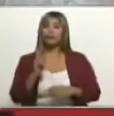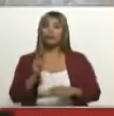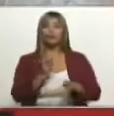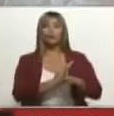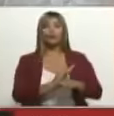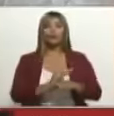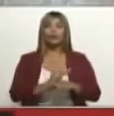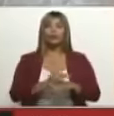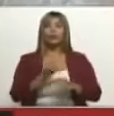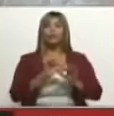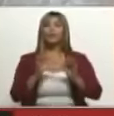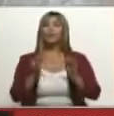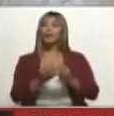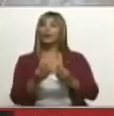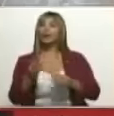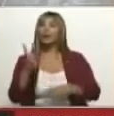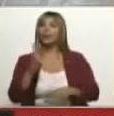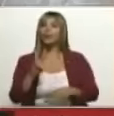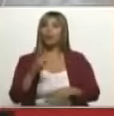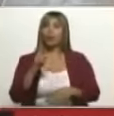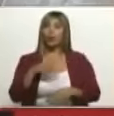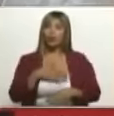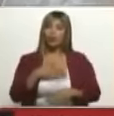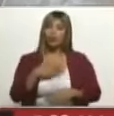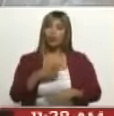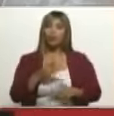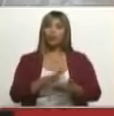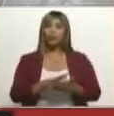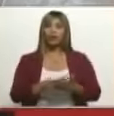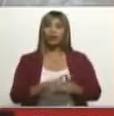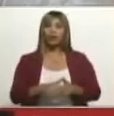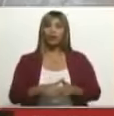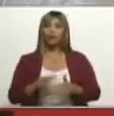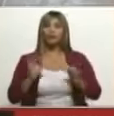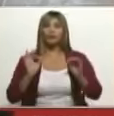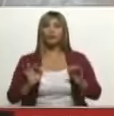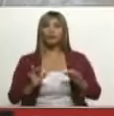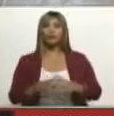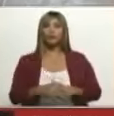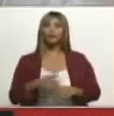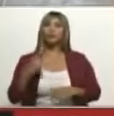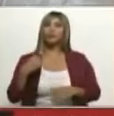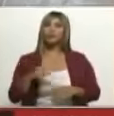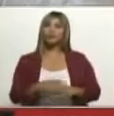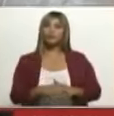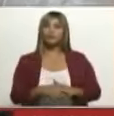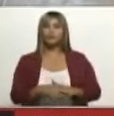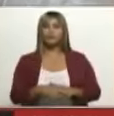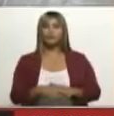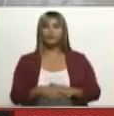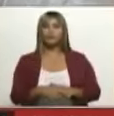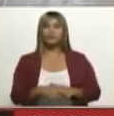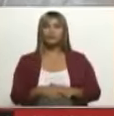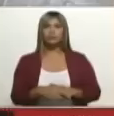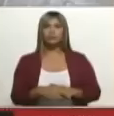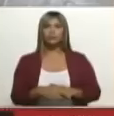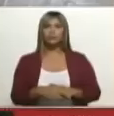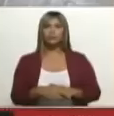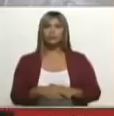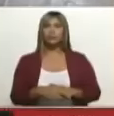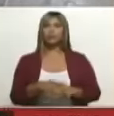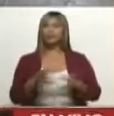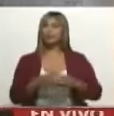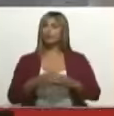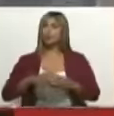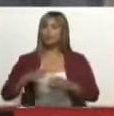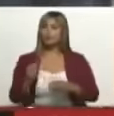nacional. La familia venezolana puede estar tranquila, segura de que cuenta con un órgano de seguridad ciudadana,